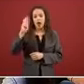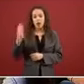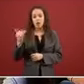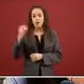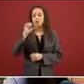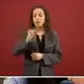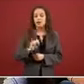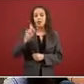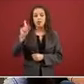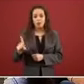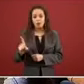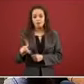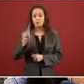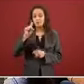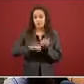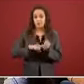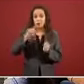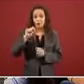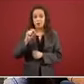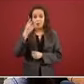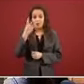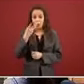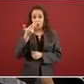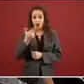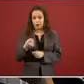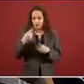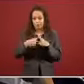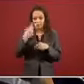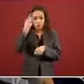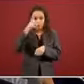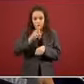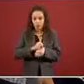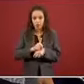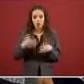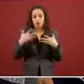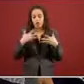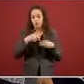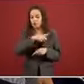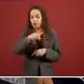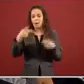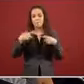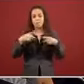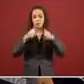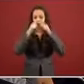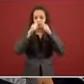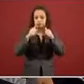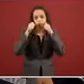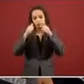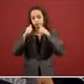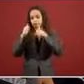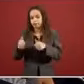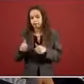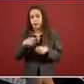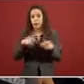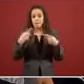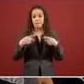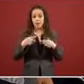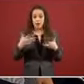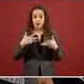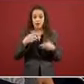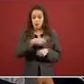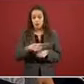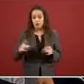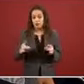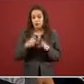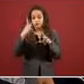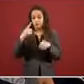domingos. Las 24 horas del día funcionan los filtros, de modo que no haya contagio de un paciente que llegue con un problema